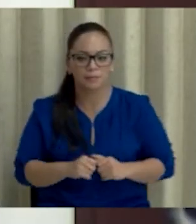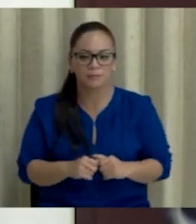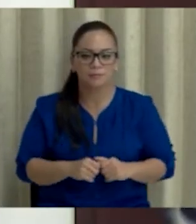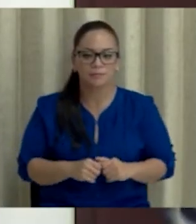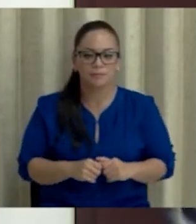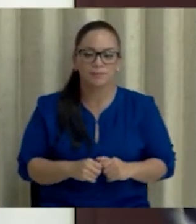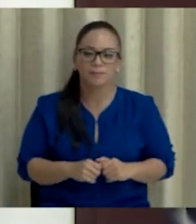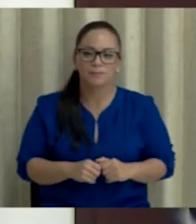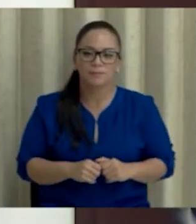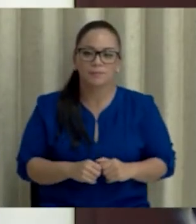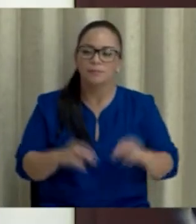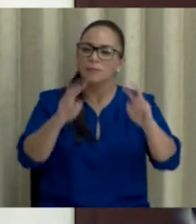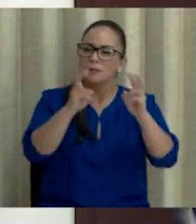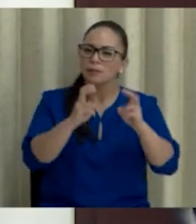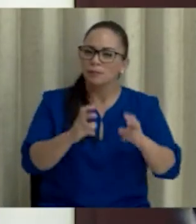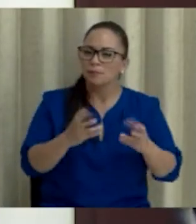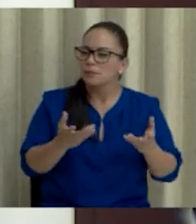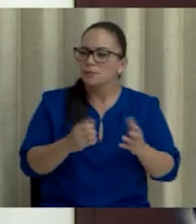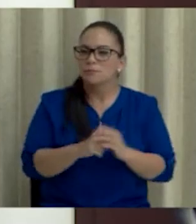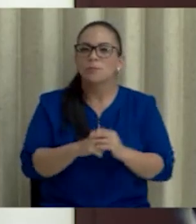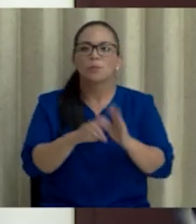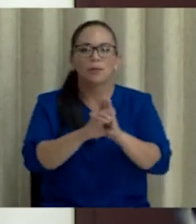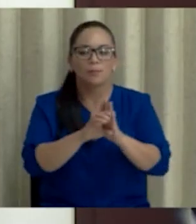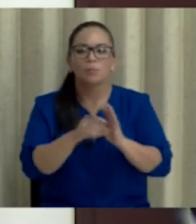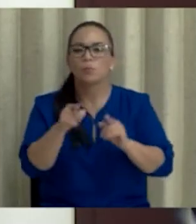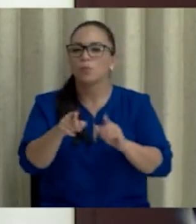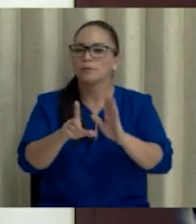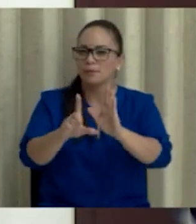Temas como de la ley,